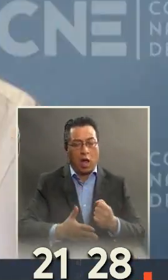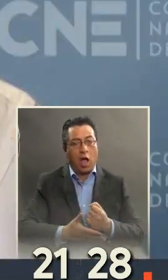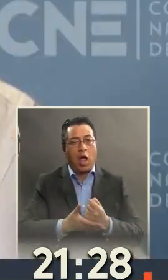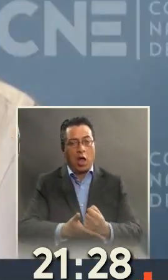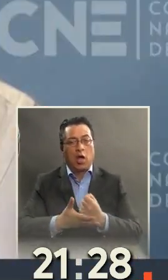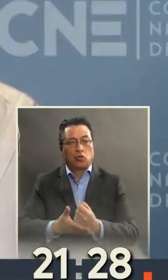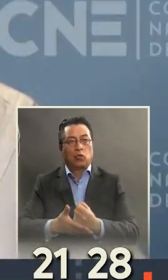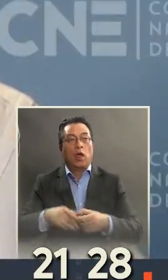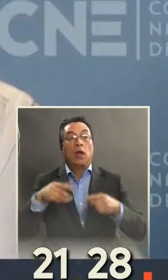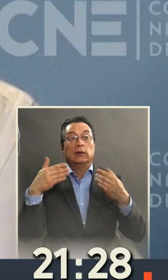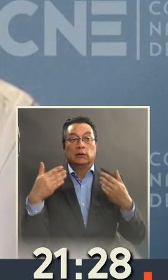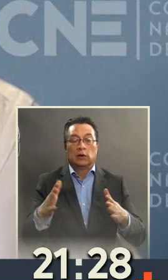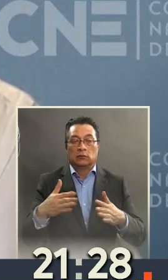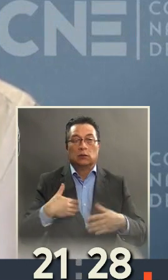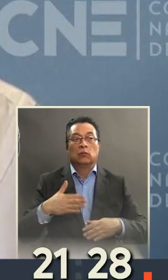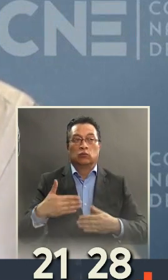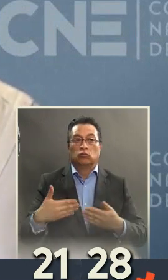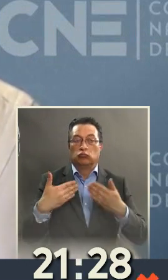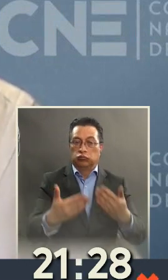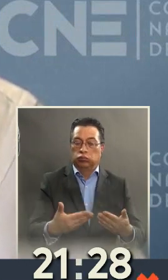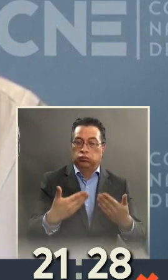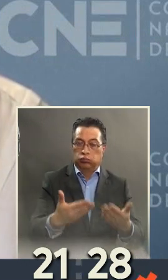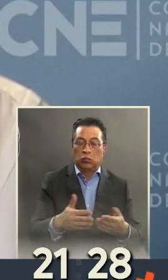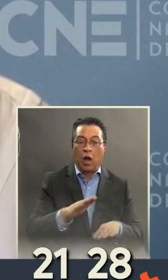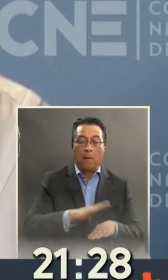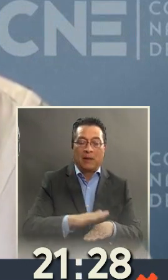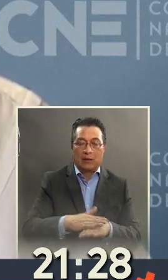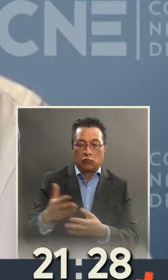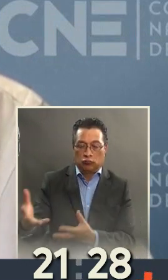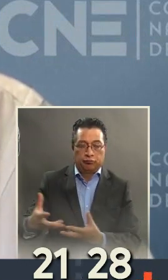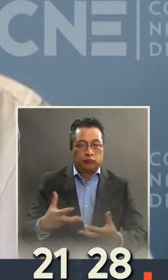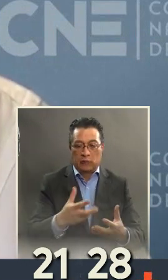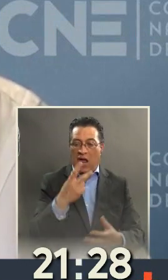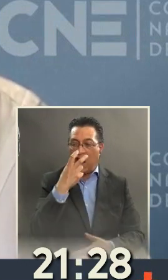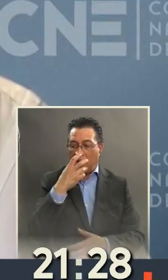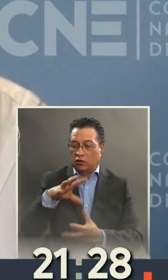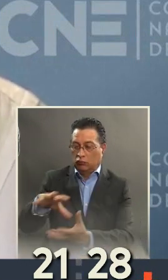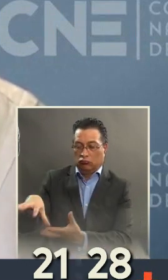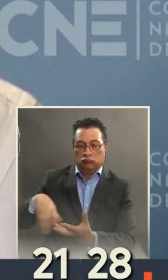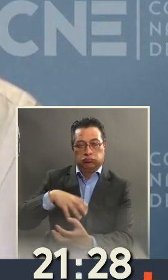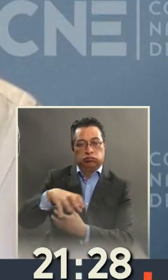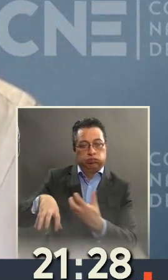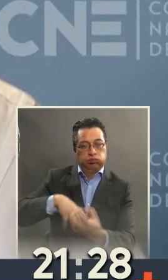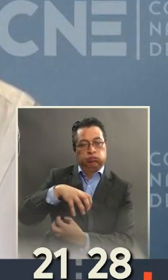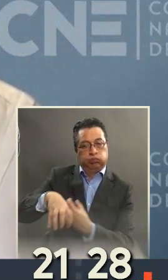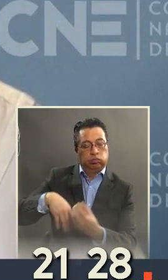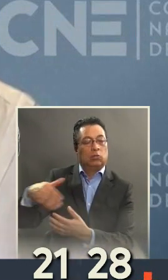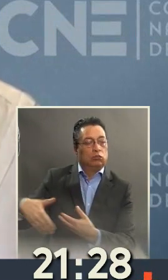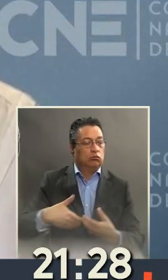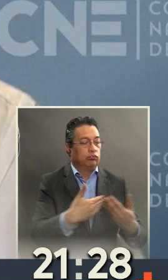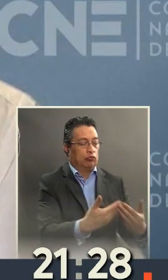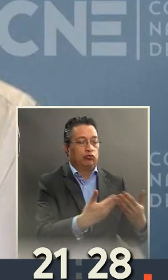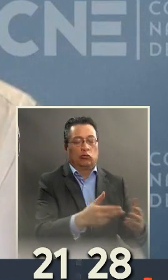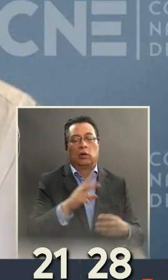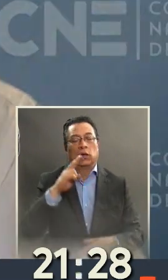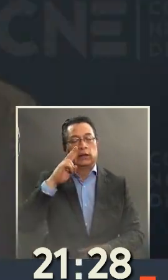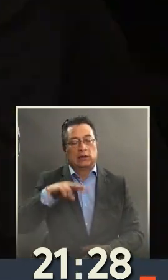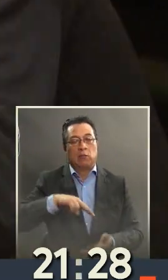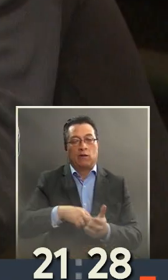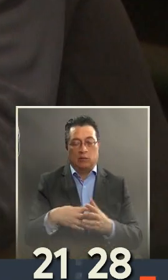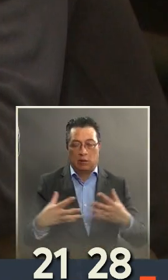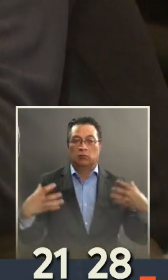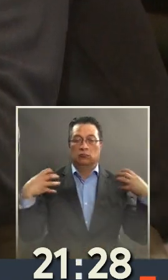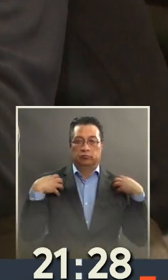en este caso, los préstamos habituales que se hacen de existencias de gas para que todos puedan cubrir sus consumos sin problema, que es la responsabilidad de la